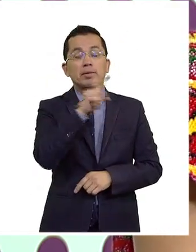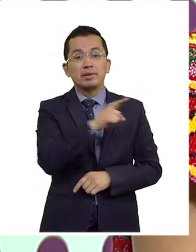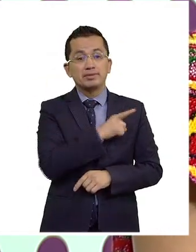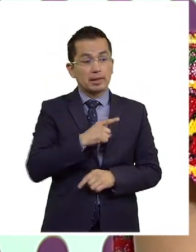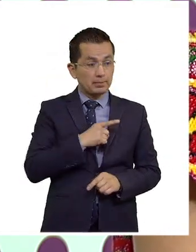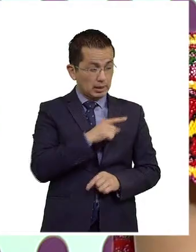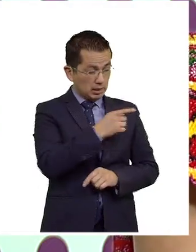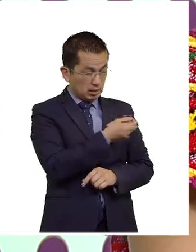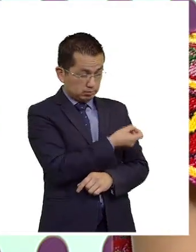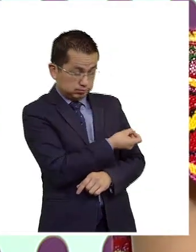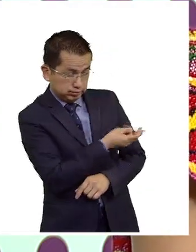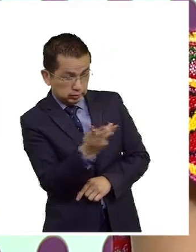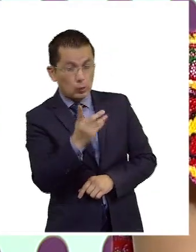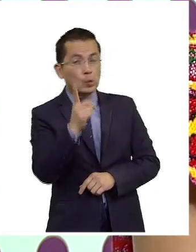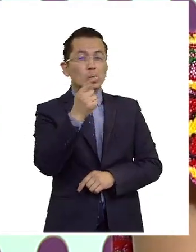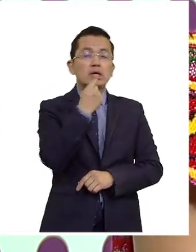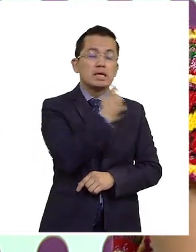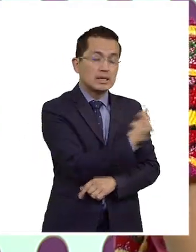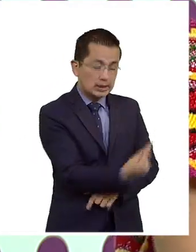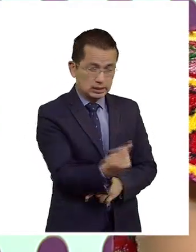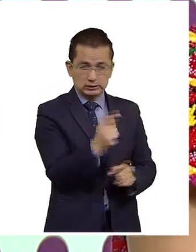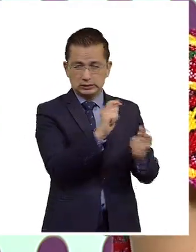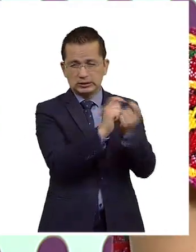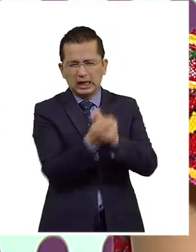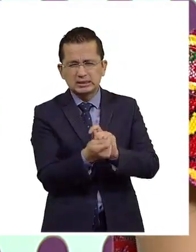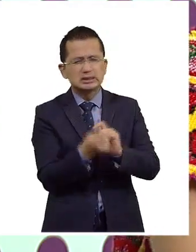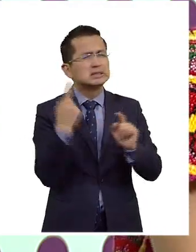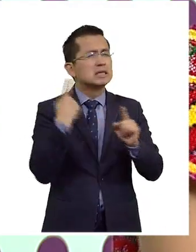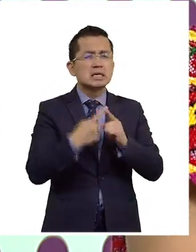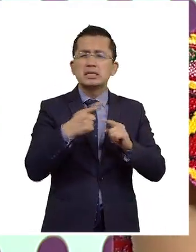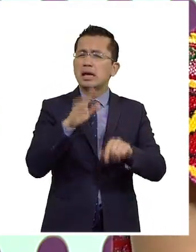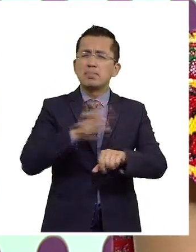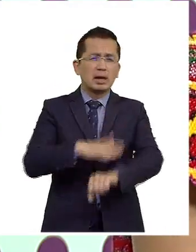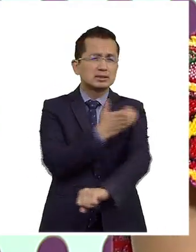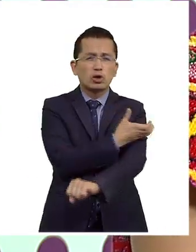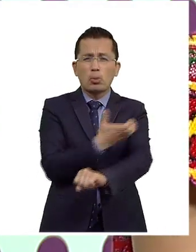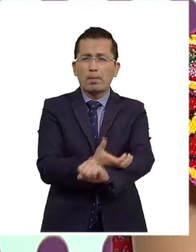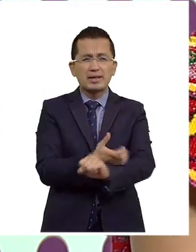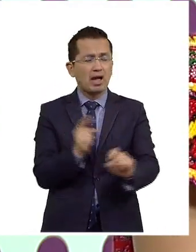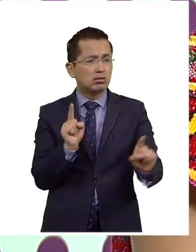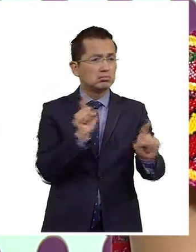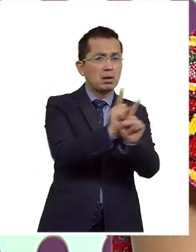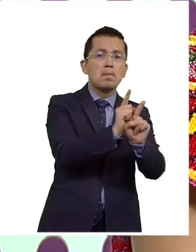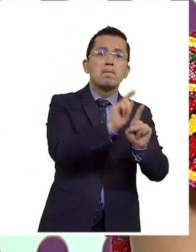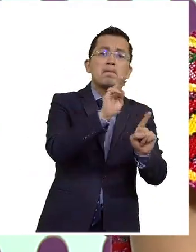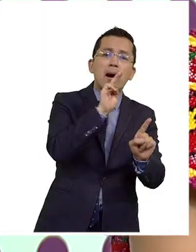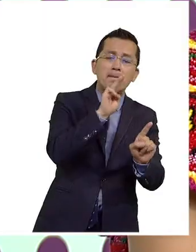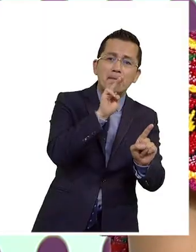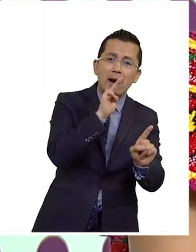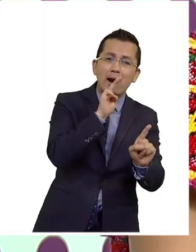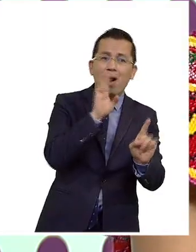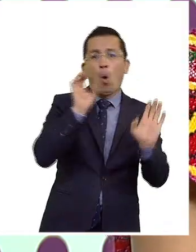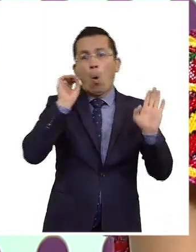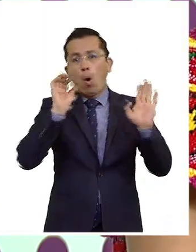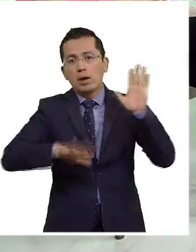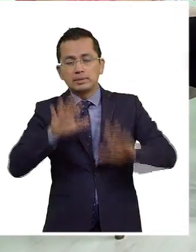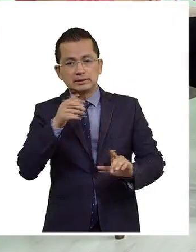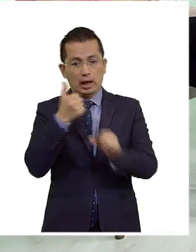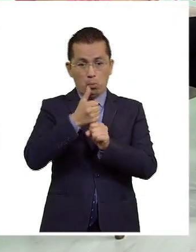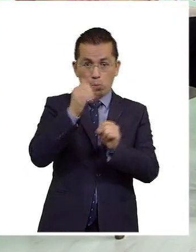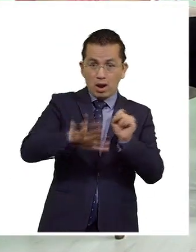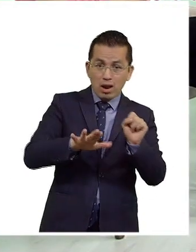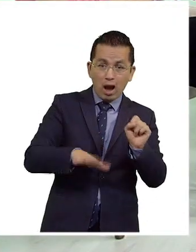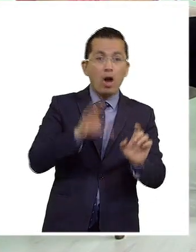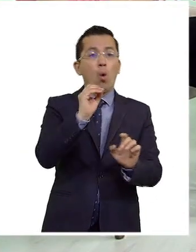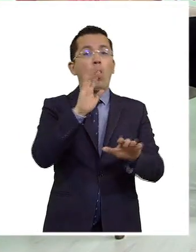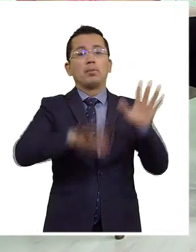algunos de su familia, en general es la mamá o la abuelita o la tía. Es un tema también de género muy importante.